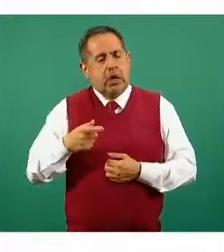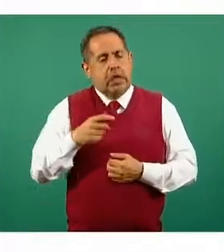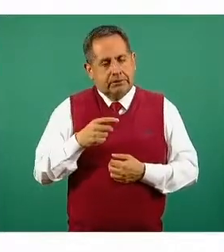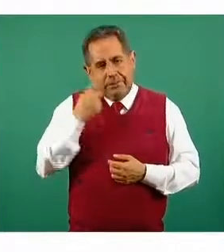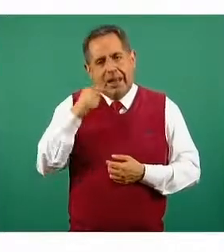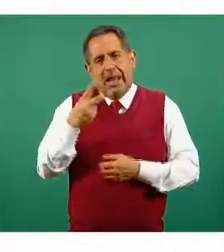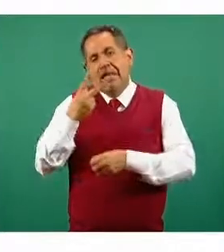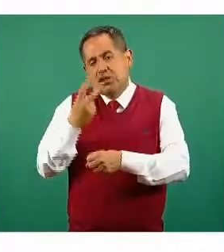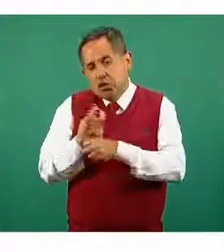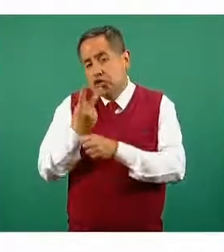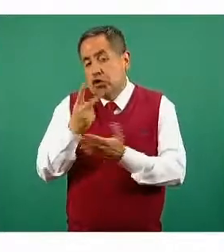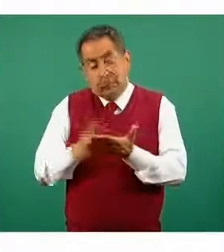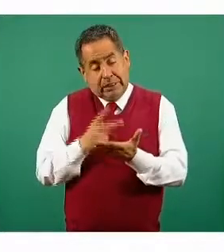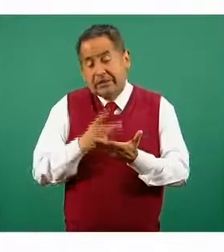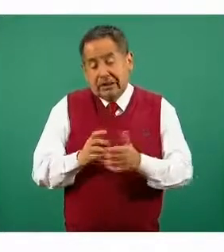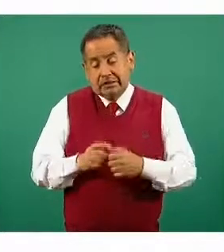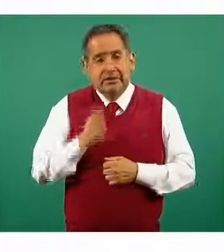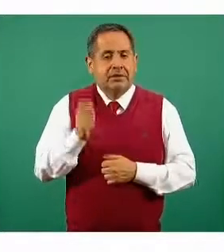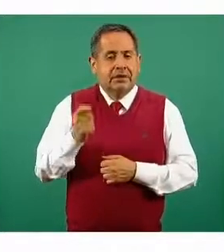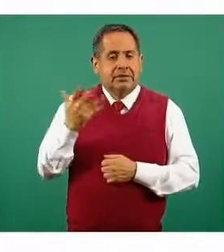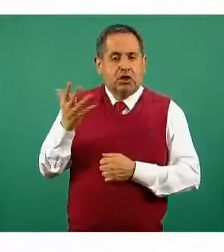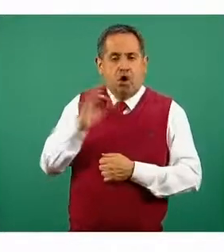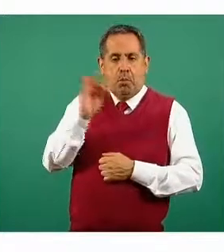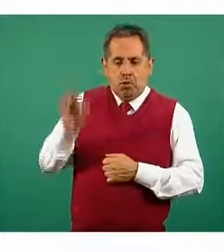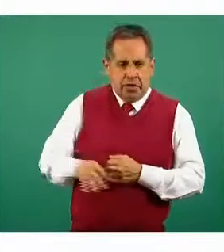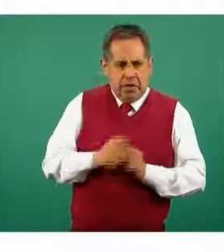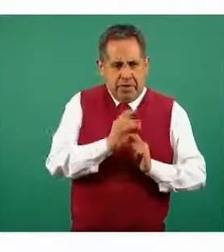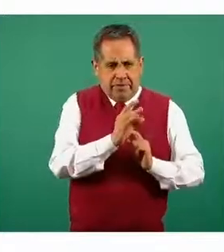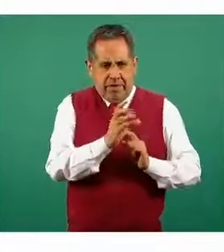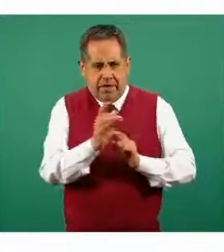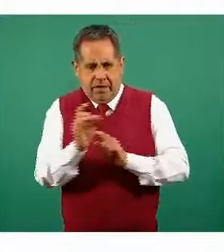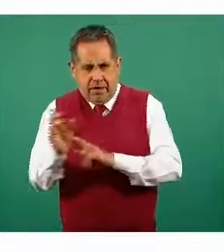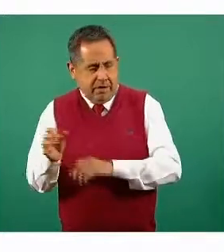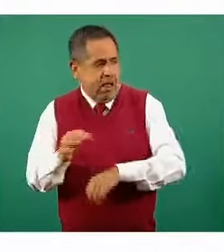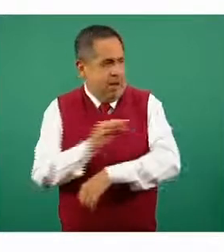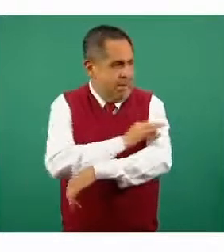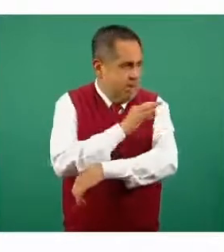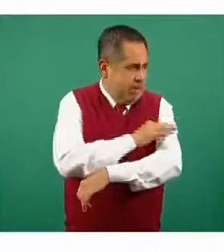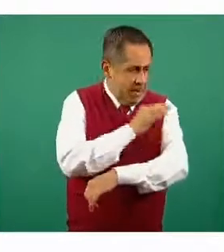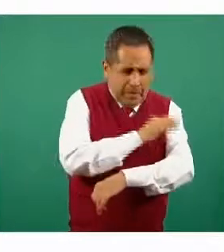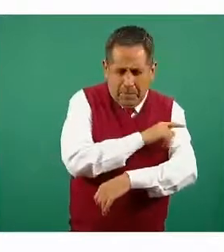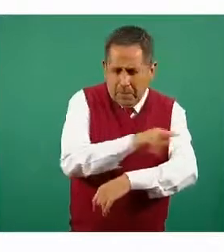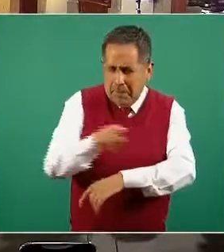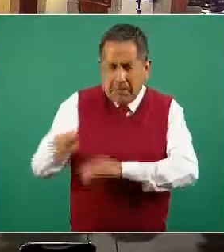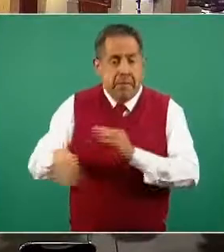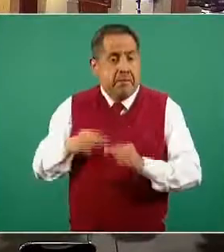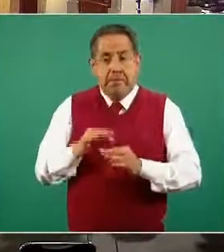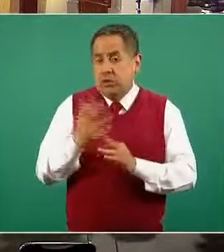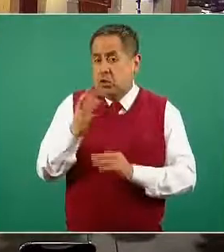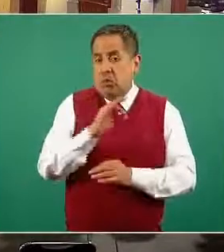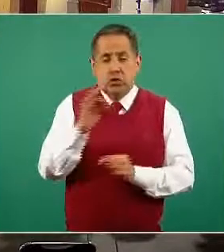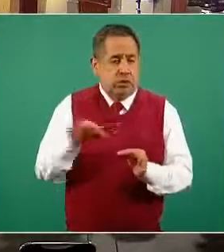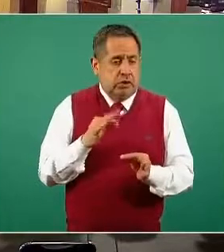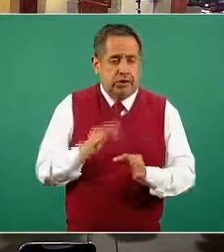aplicación el 5% de quienes deben recibir este esquema completo. La siguiente.